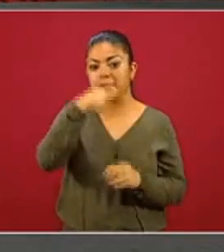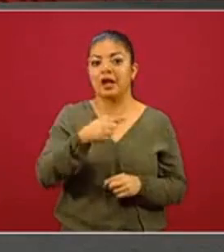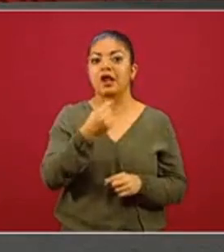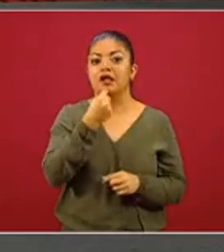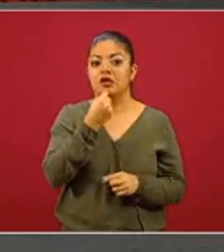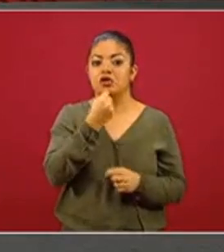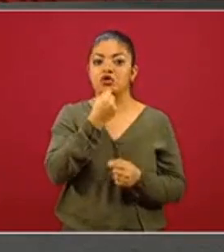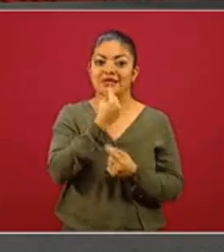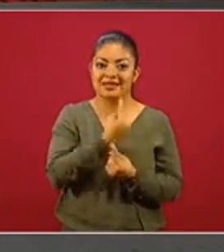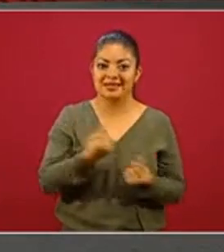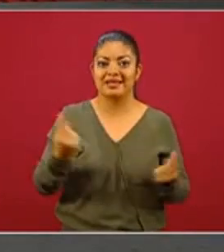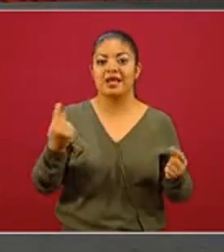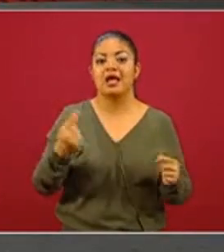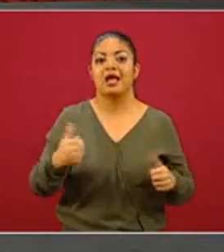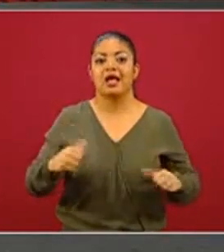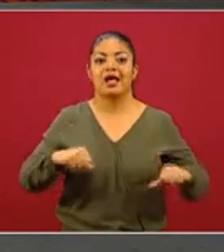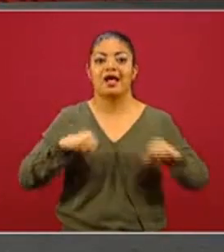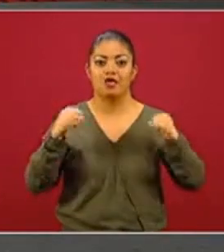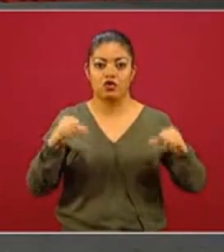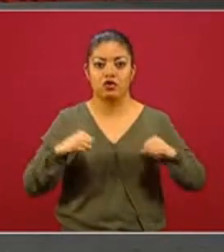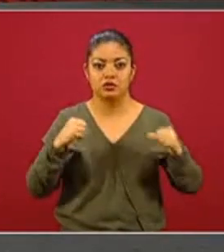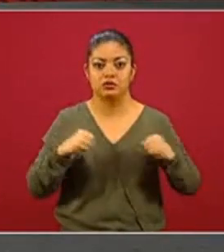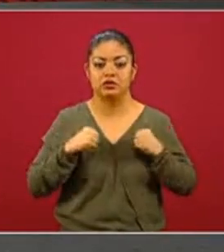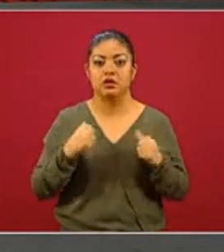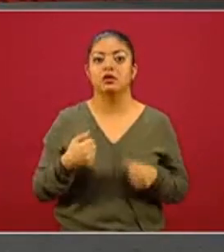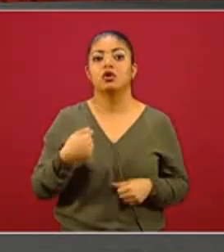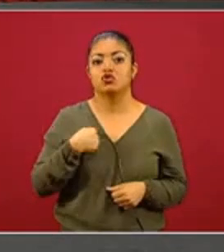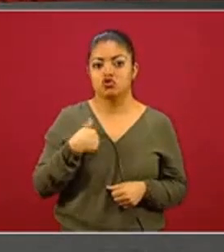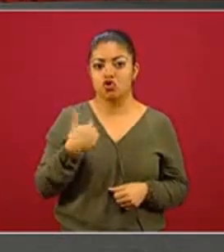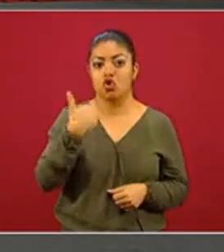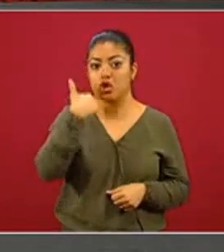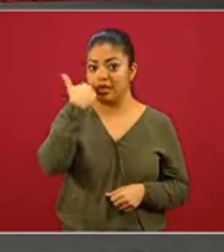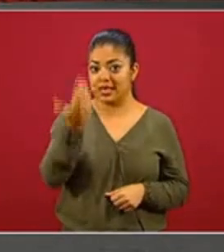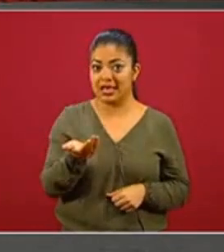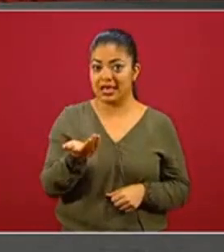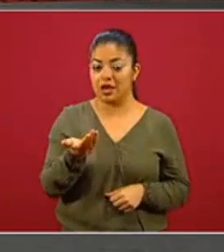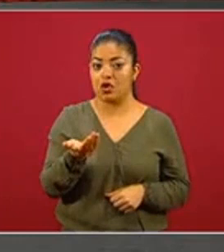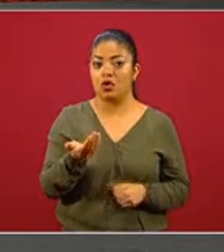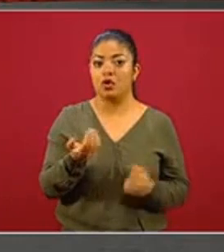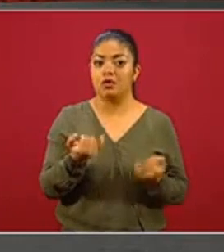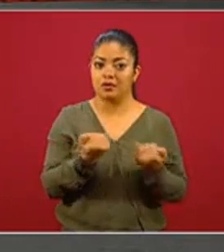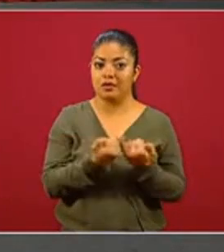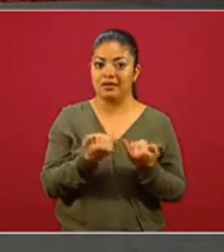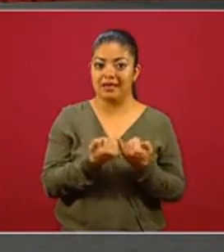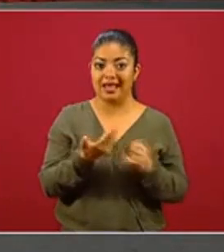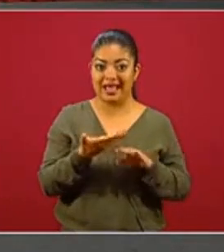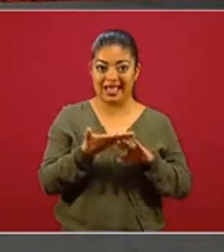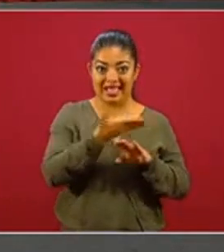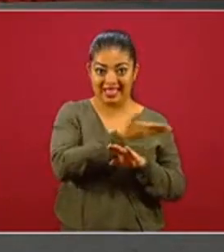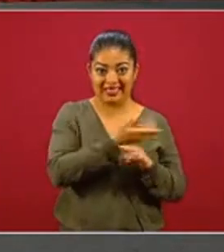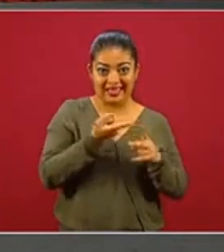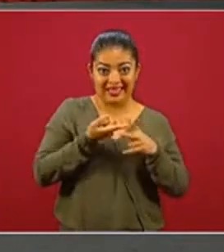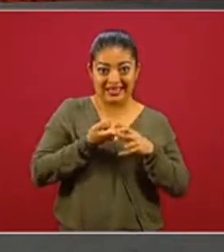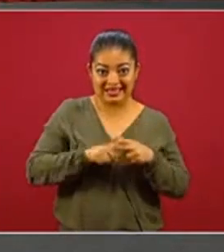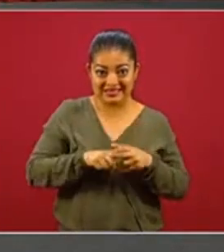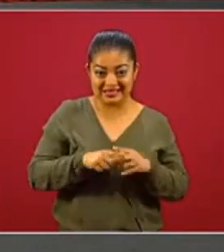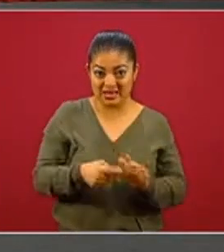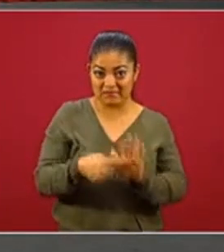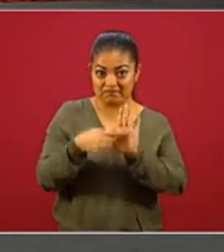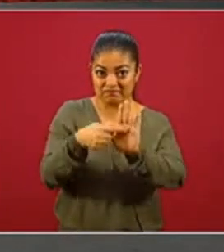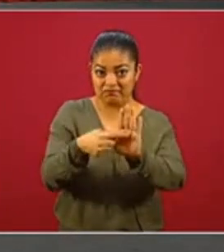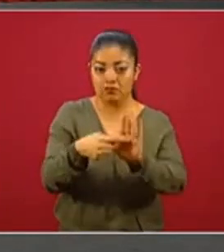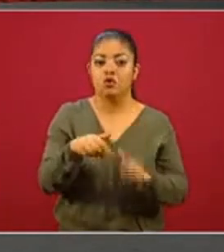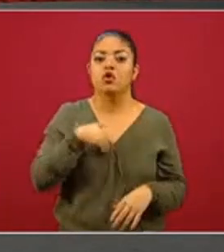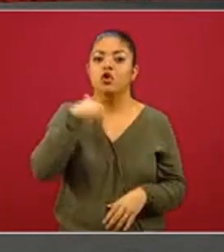niñas, niños y adolescentes. Y quisiera, antes de iniciar a presentar los datos, agradecer a todas